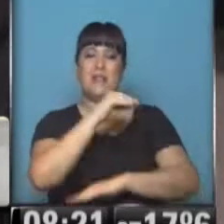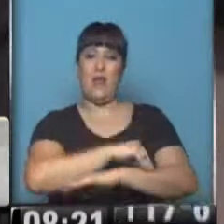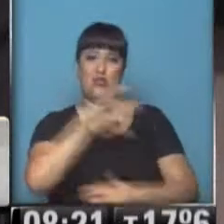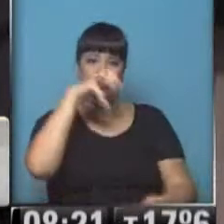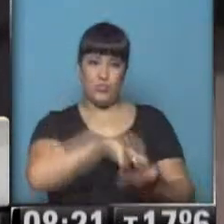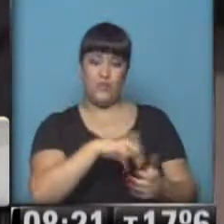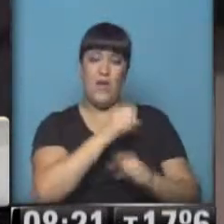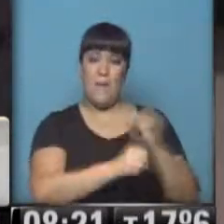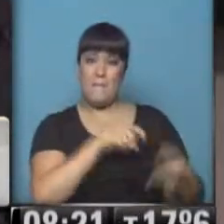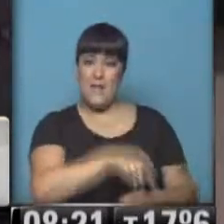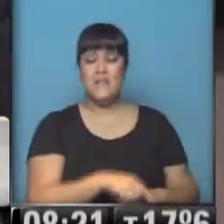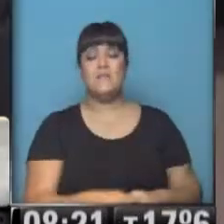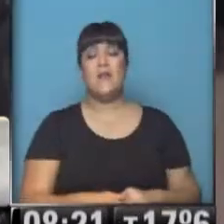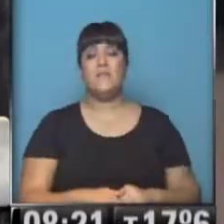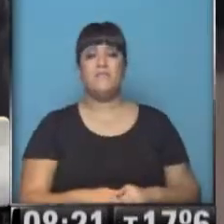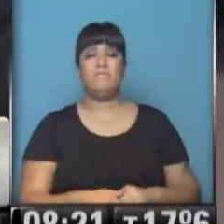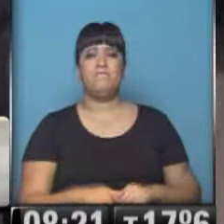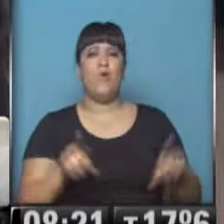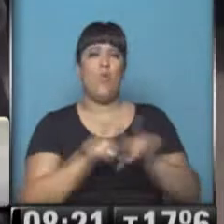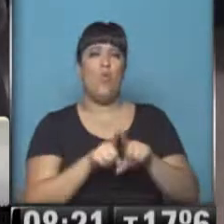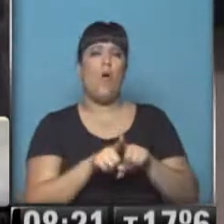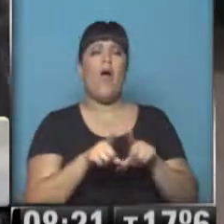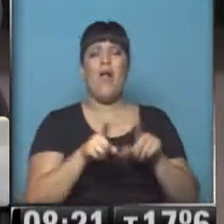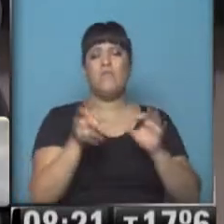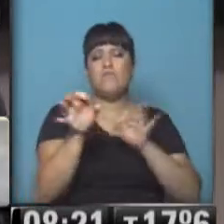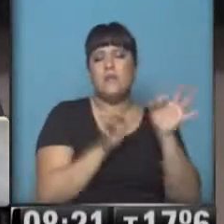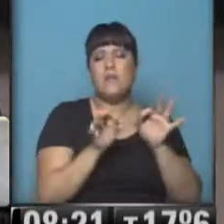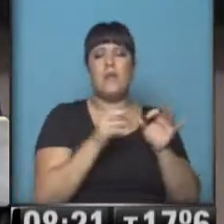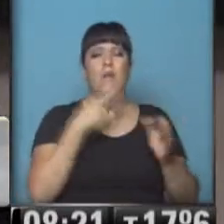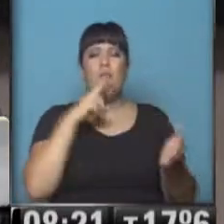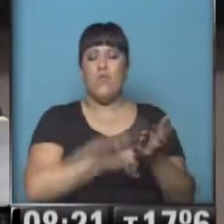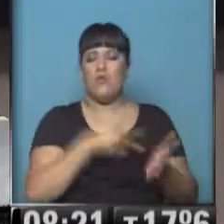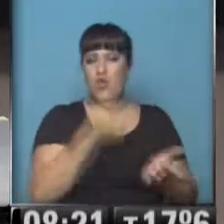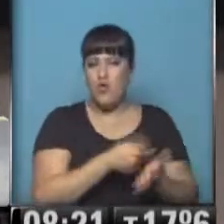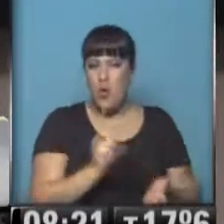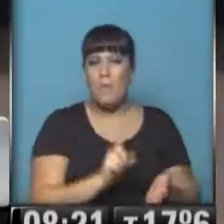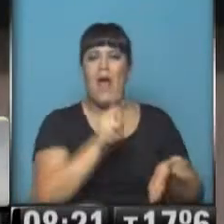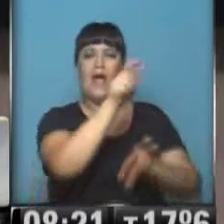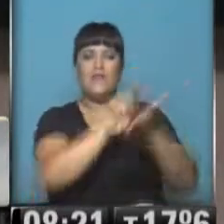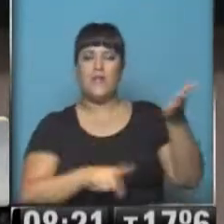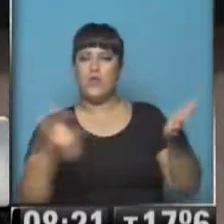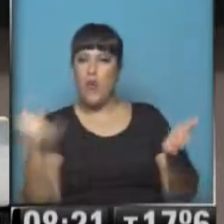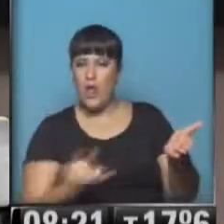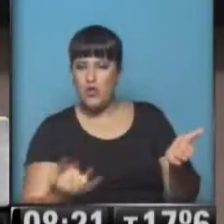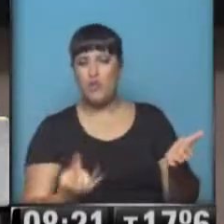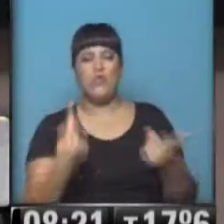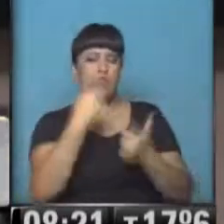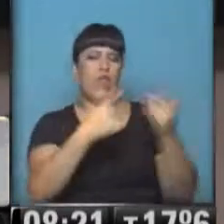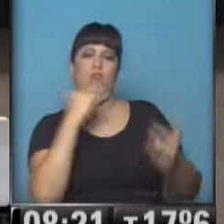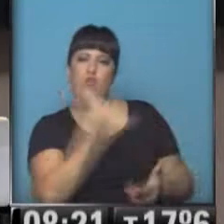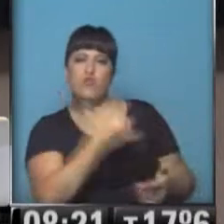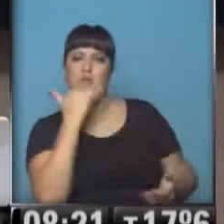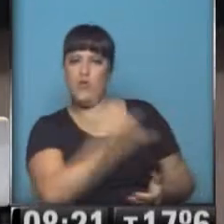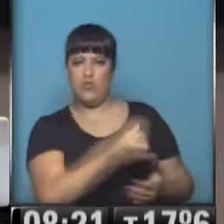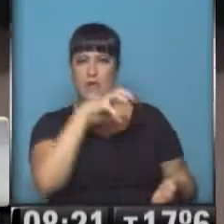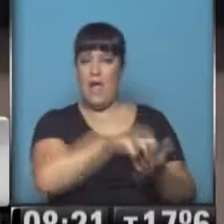puntualmente sobre maniobras de evasión utilización de facturas truchas y una serie de denuncias que